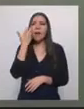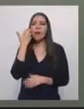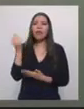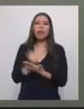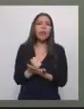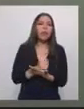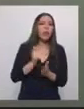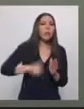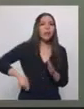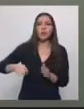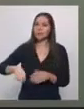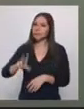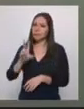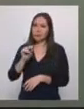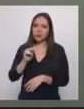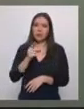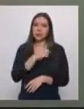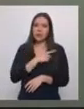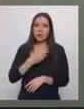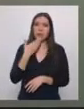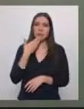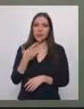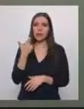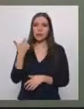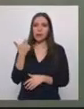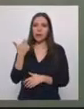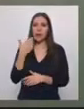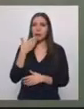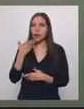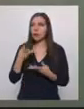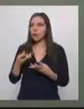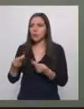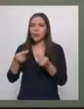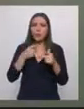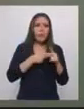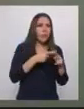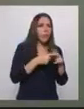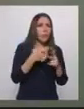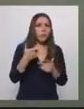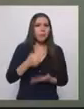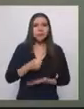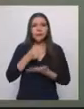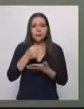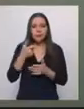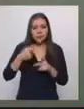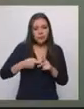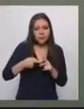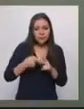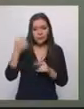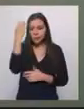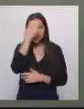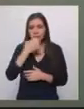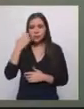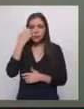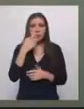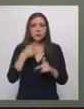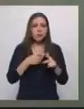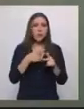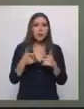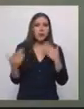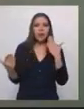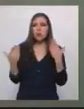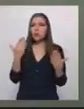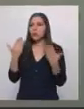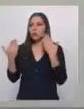nuestro crédito. Y como ya les he dicho, lleven un presupuesto. Esto les va a ayudar muchísimo también en el control de su tarjeta de crédito, porque ustedes pueden ir